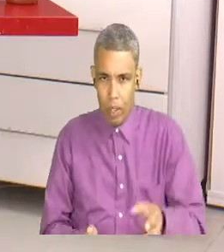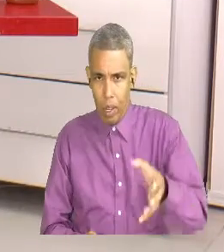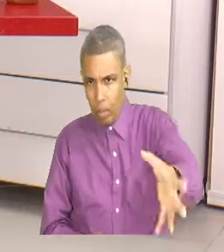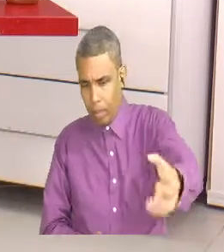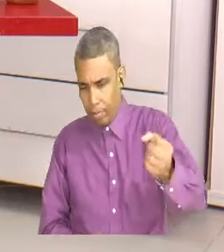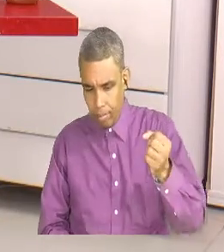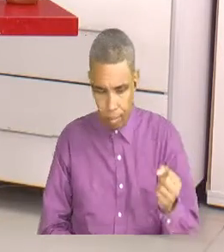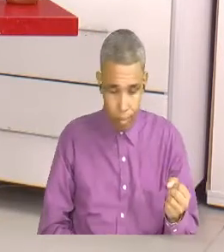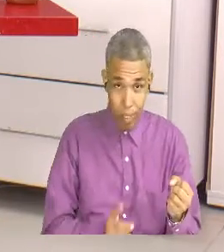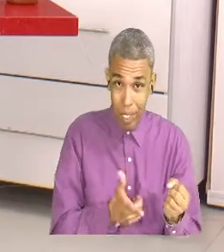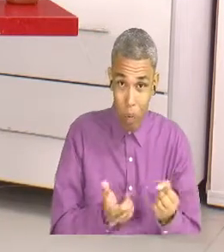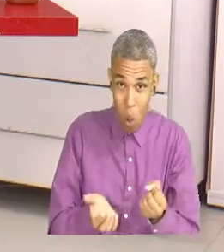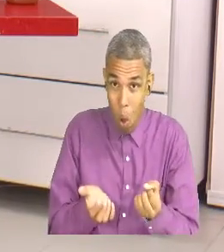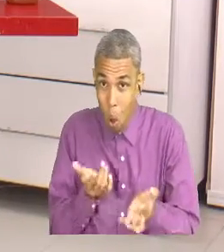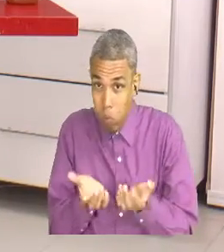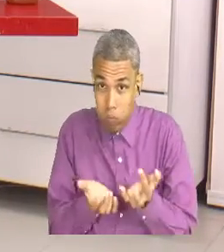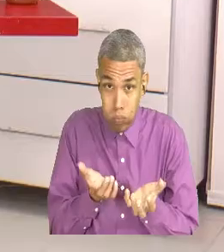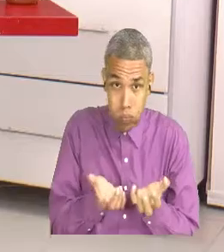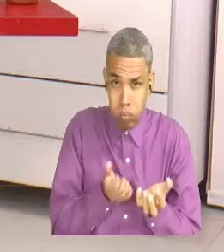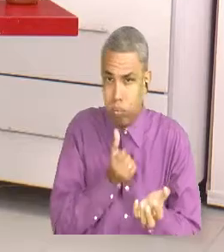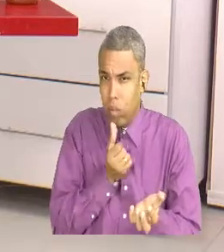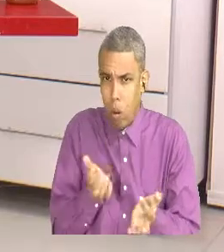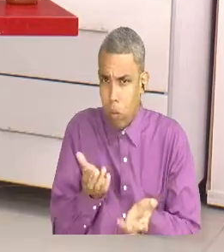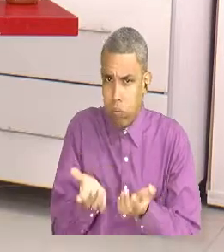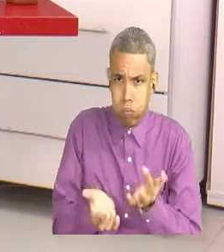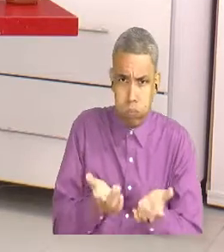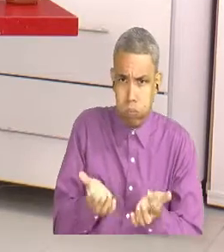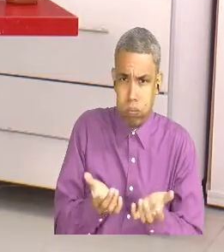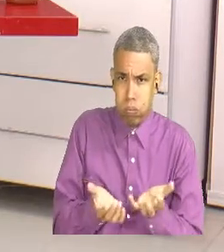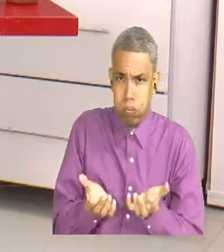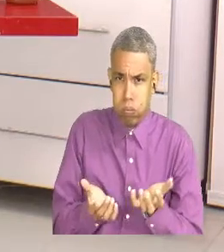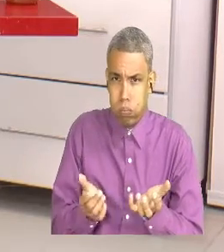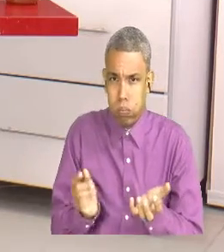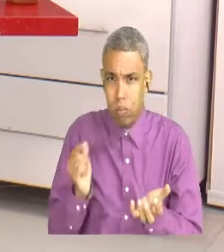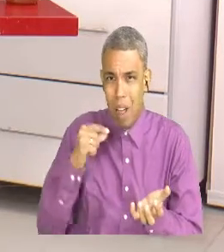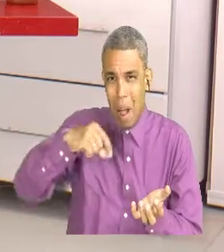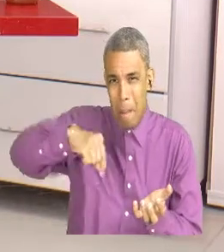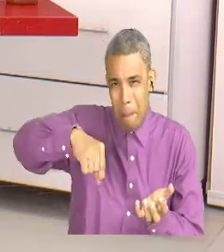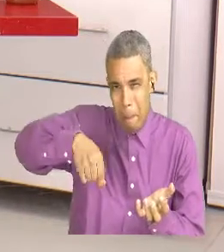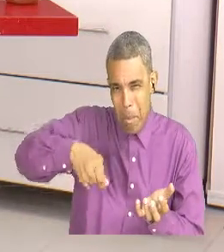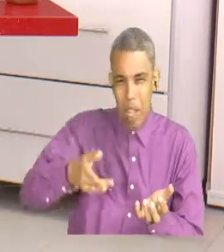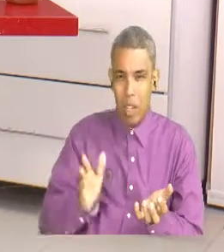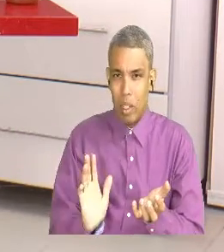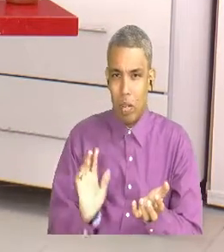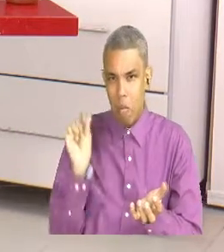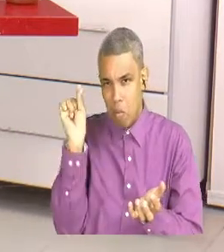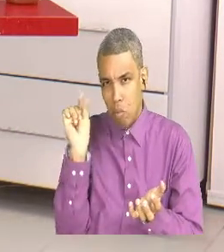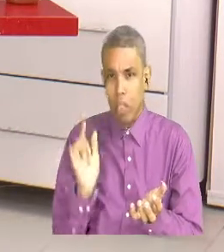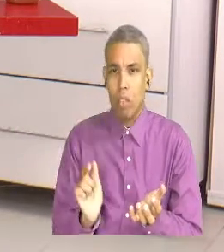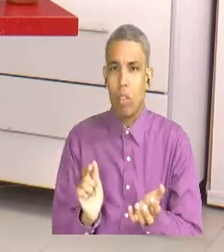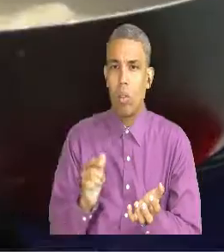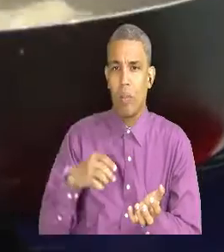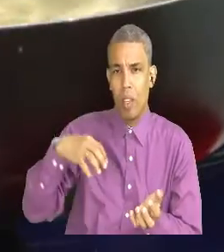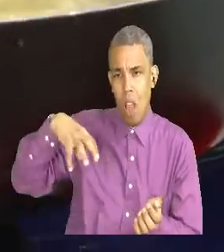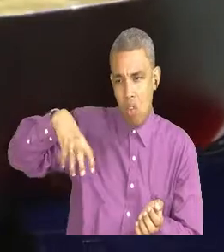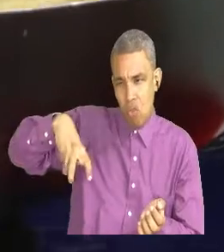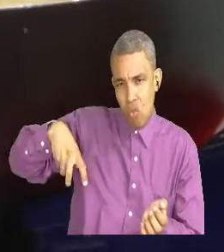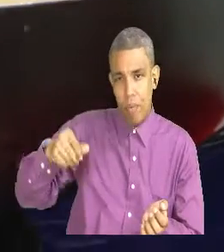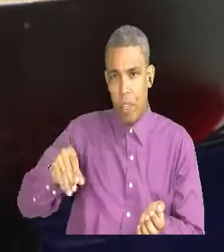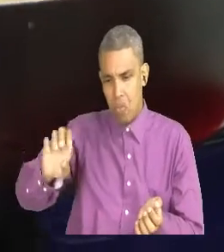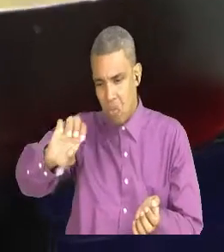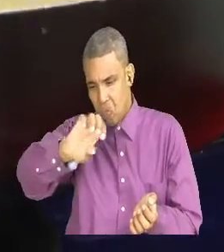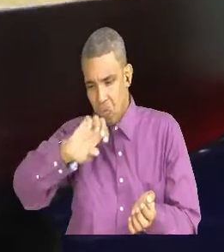Nos llega y le damos una cocción en agua con un poquitico de limón, vinagre y jugo de naranja. ¿Y con eso lo mantienen?